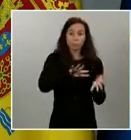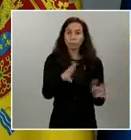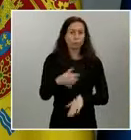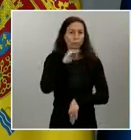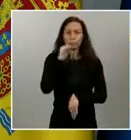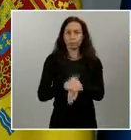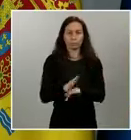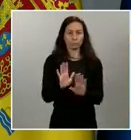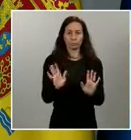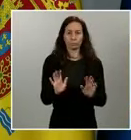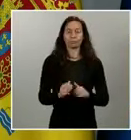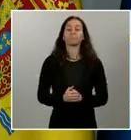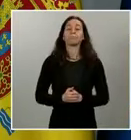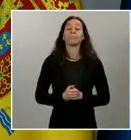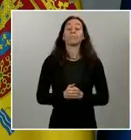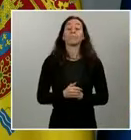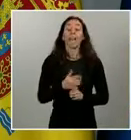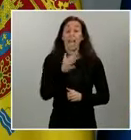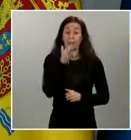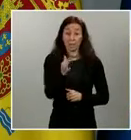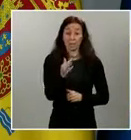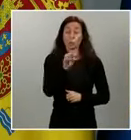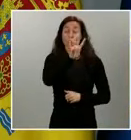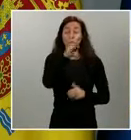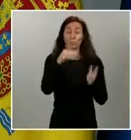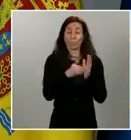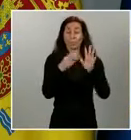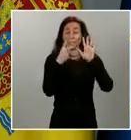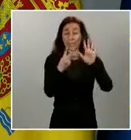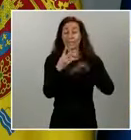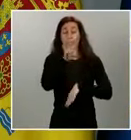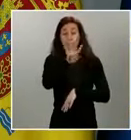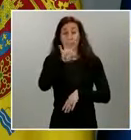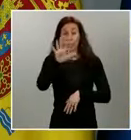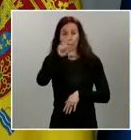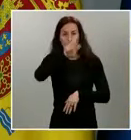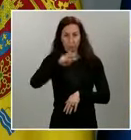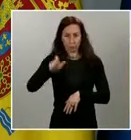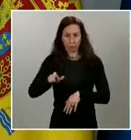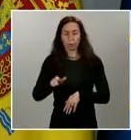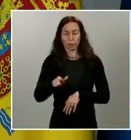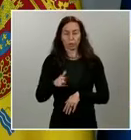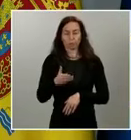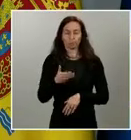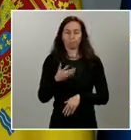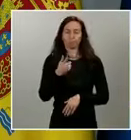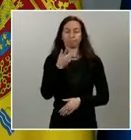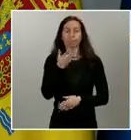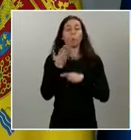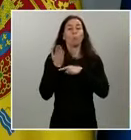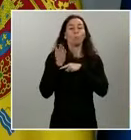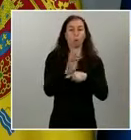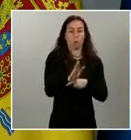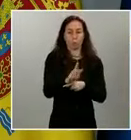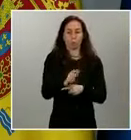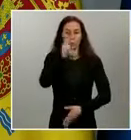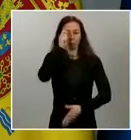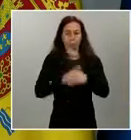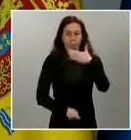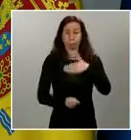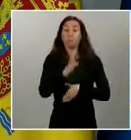Y además a 4.745 personas se les propuso para sanción precisamente por el mismo motivo, por